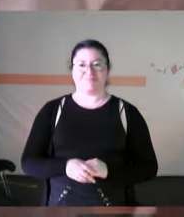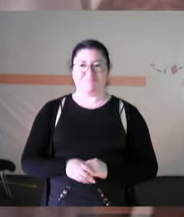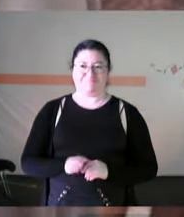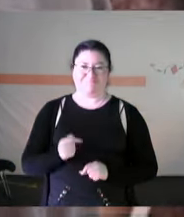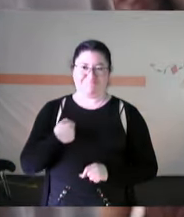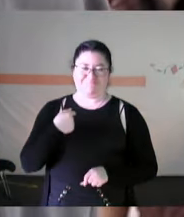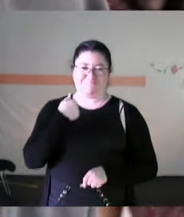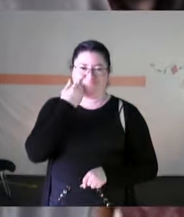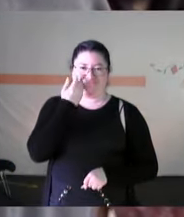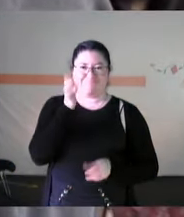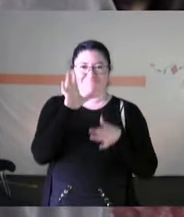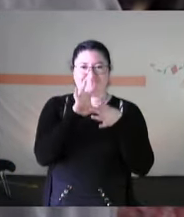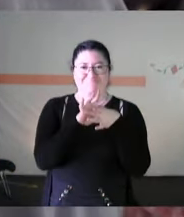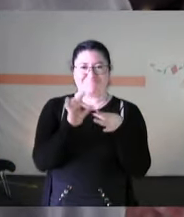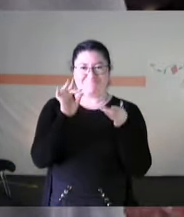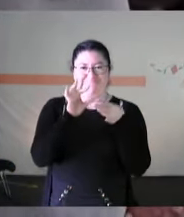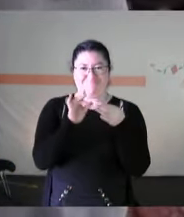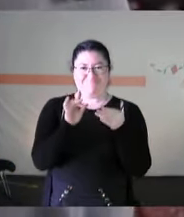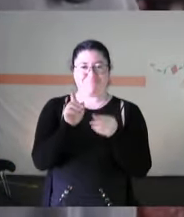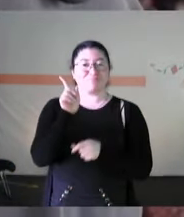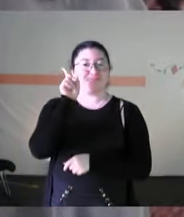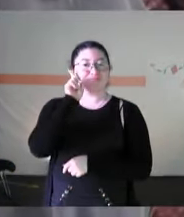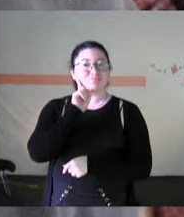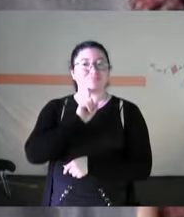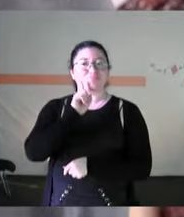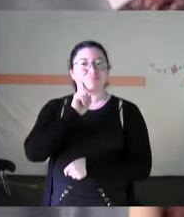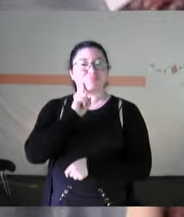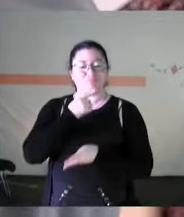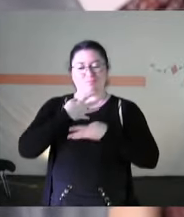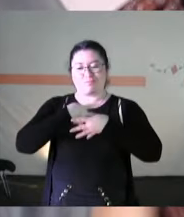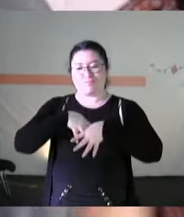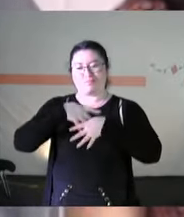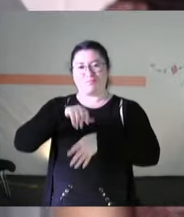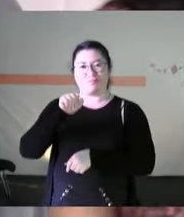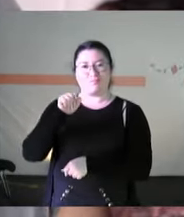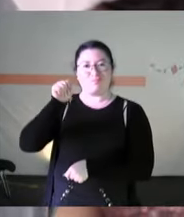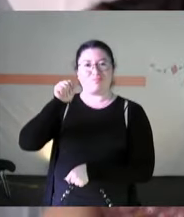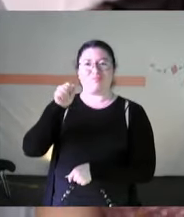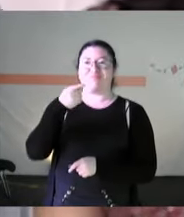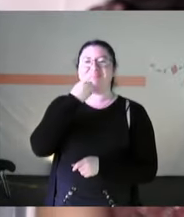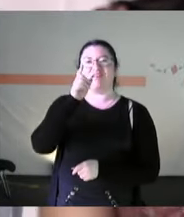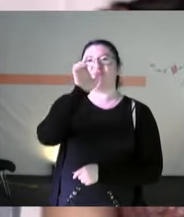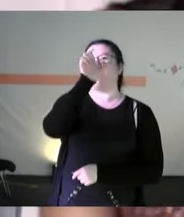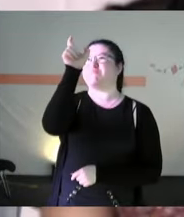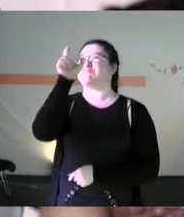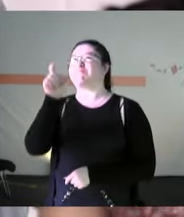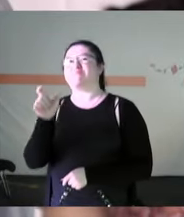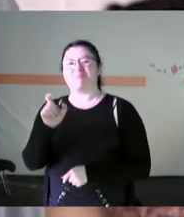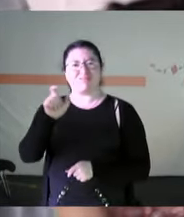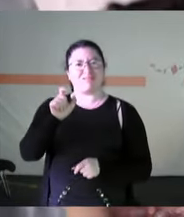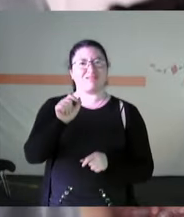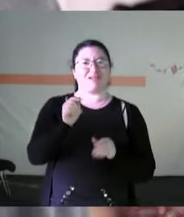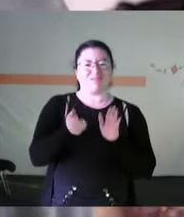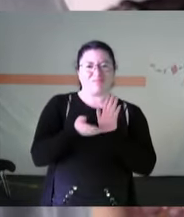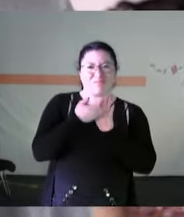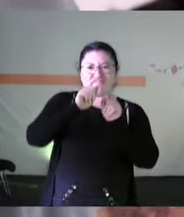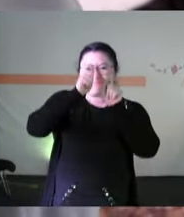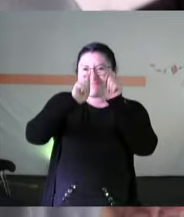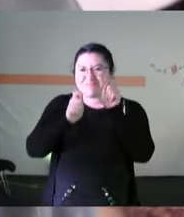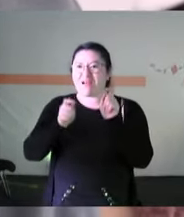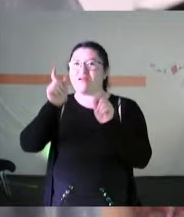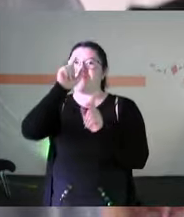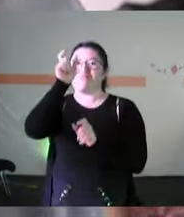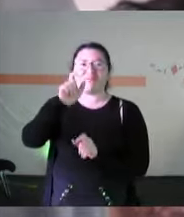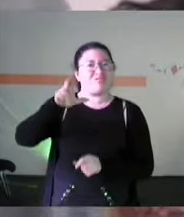Comentarles algo. Bueno, las feministas, bueno, lo que usted dice, sí, hay que pintarrajear, pero no hay que venir a pintarrajear monumentos históricos porque no